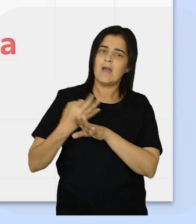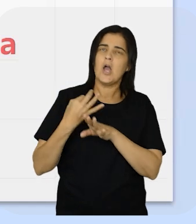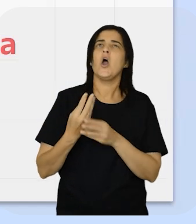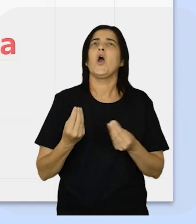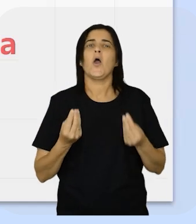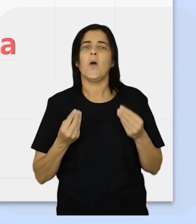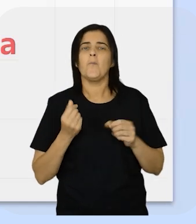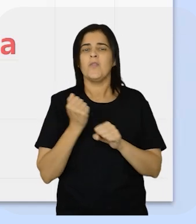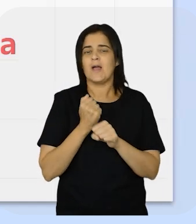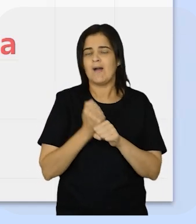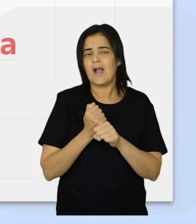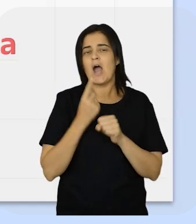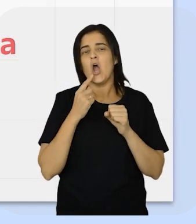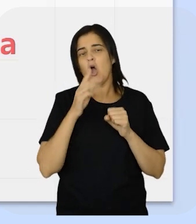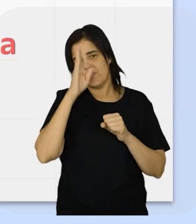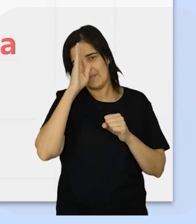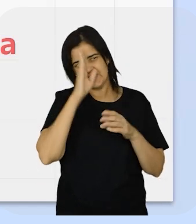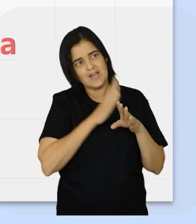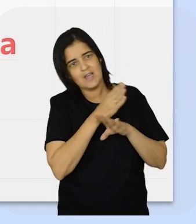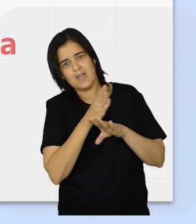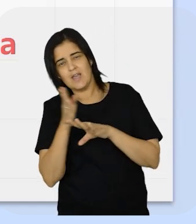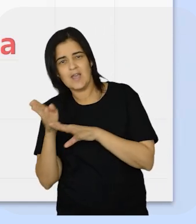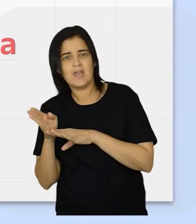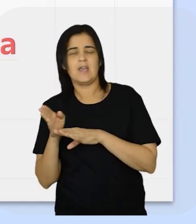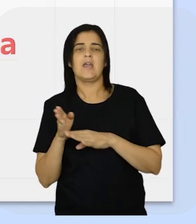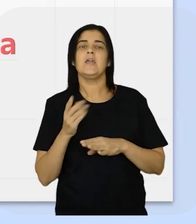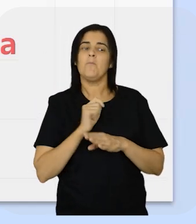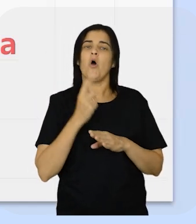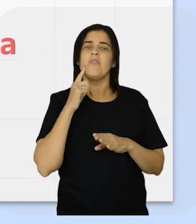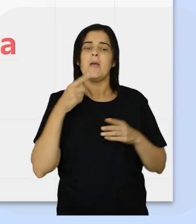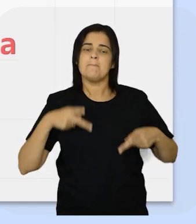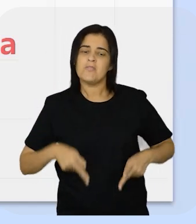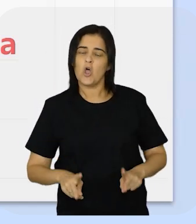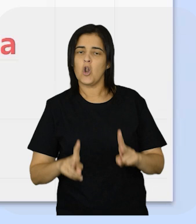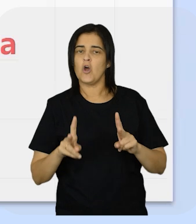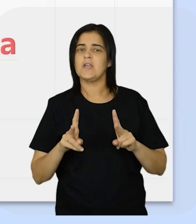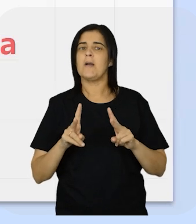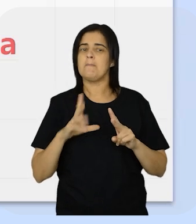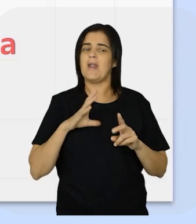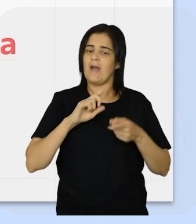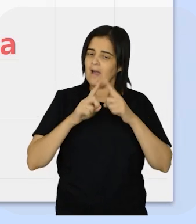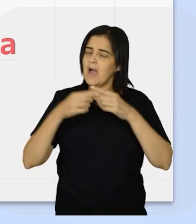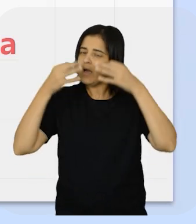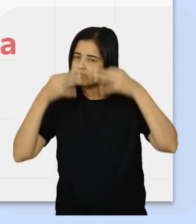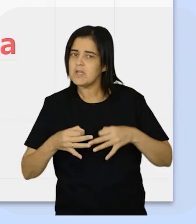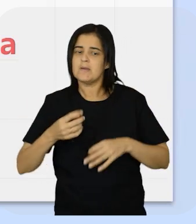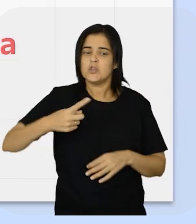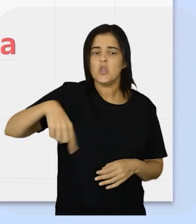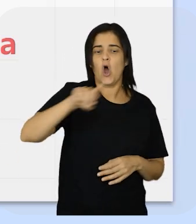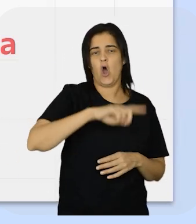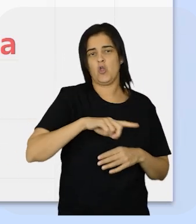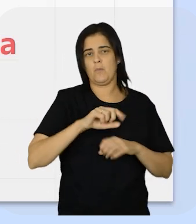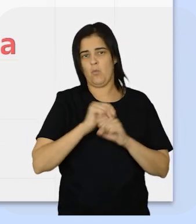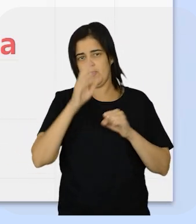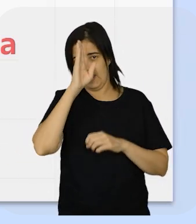cómo trabajar con el diseño universal de aprendizaje y hacer un abordaje metodológico que sea acorde para que todos aprendan.